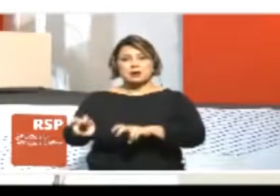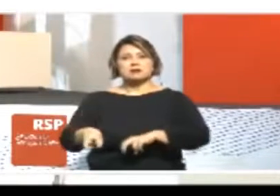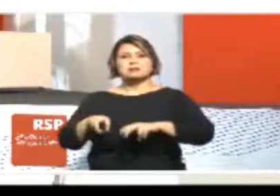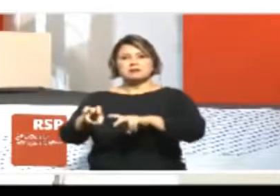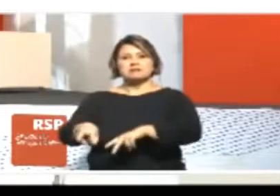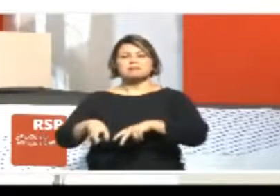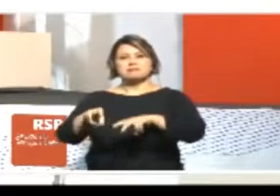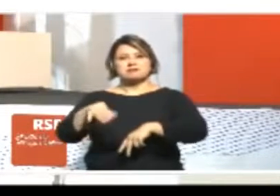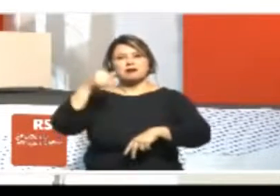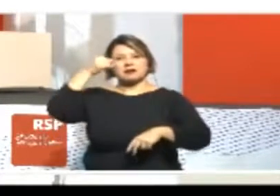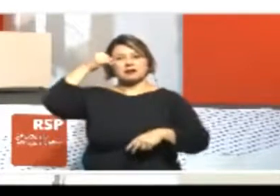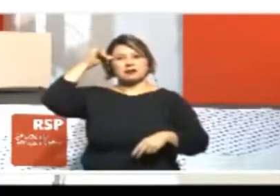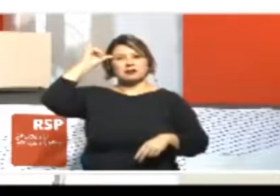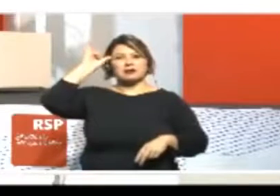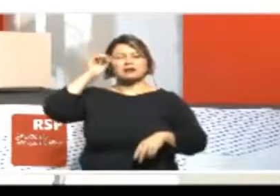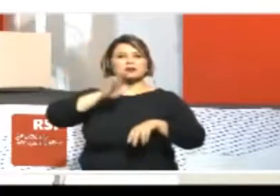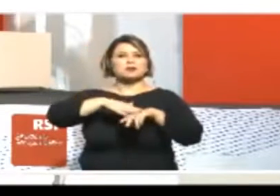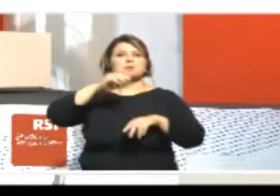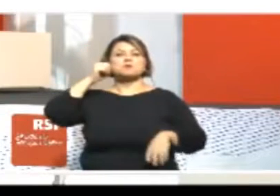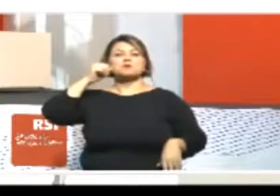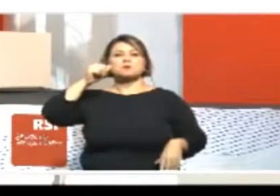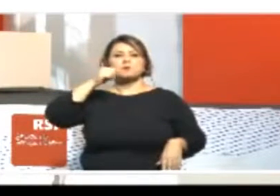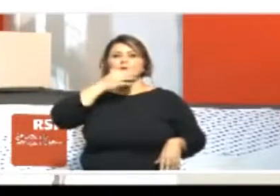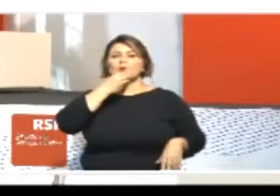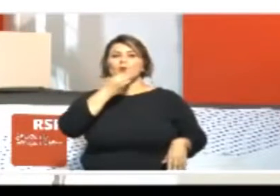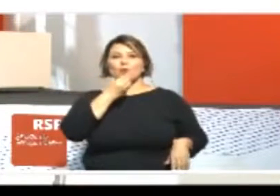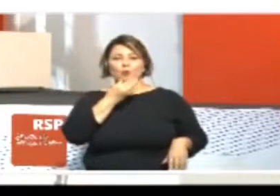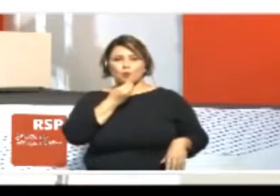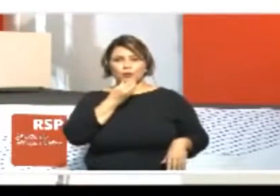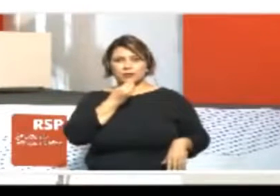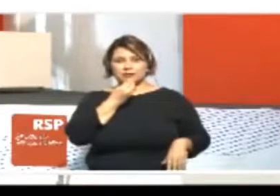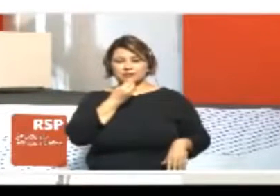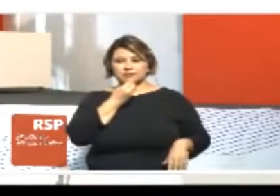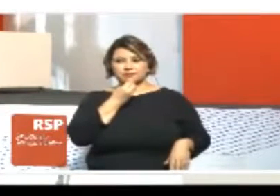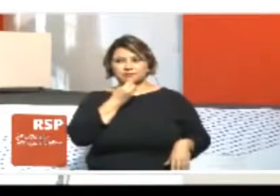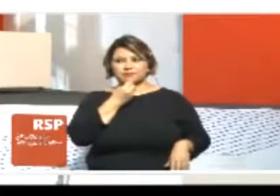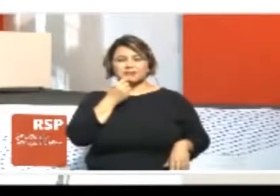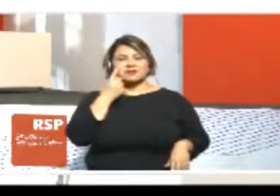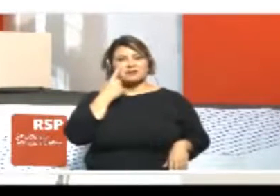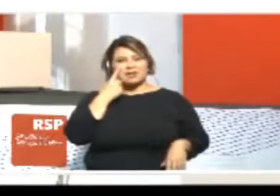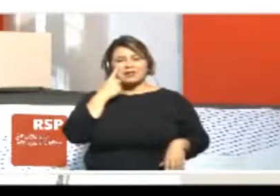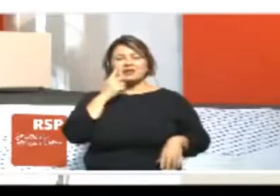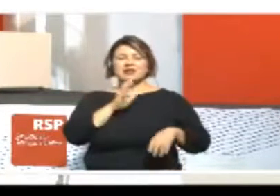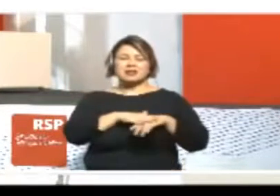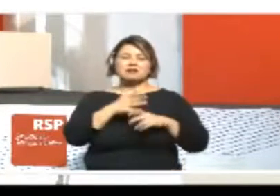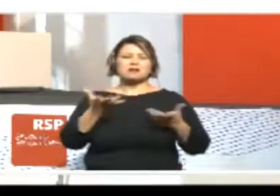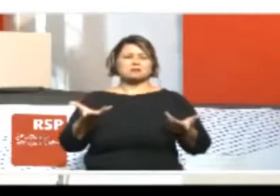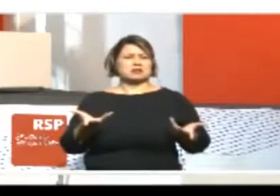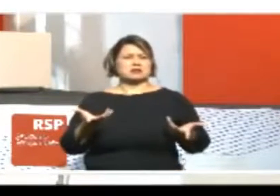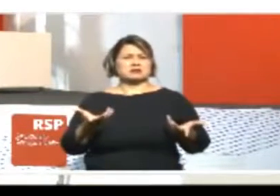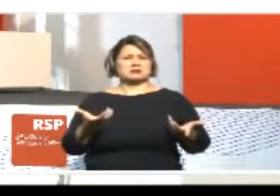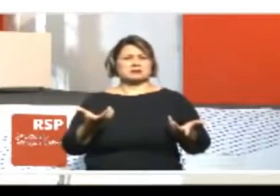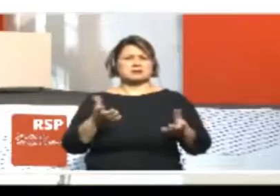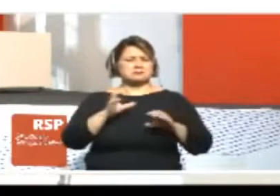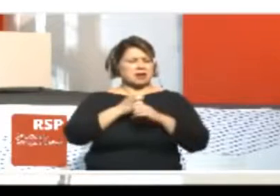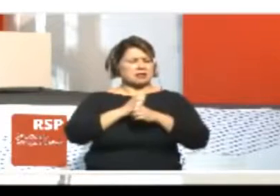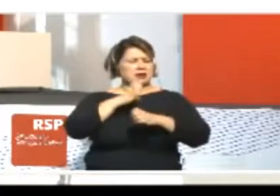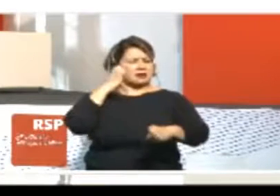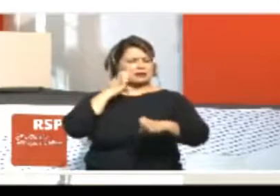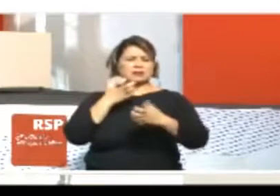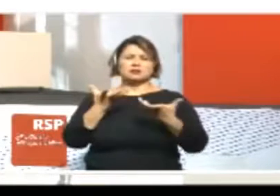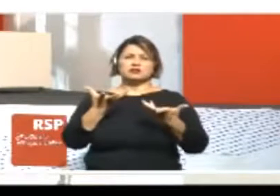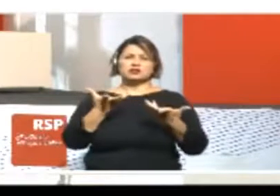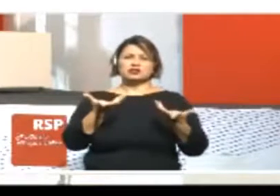donde nombra grandemente hombres, ¿cierto? Ustedes podrán decir, es que ingenieros de agricultura son